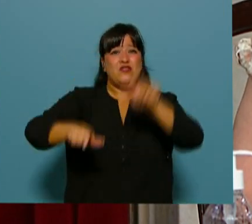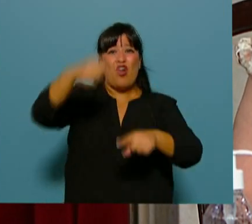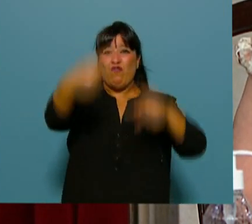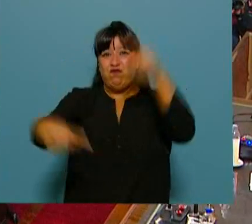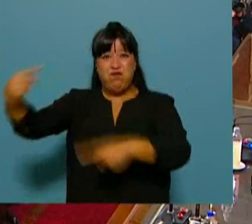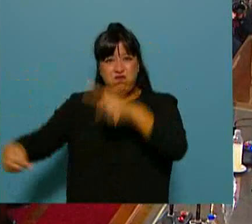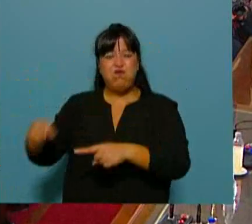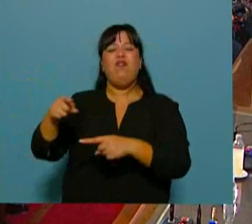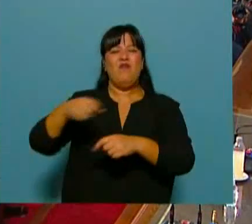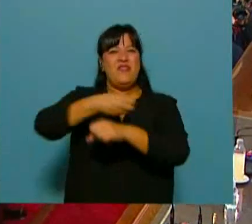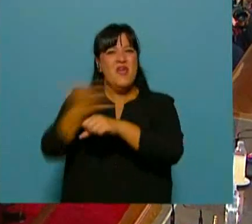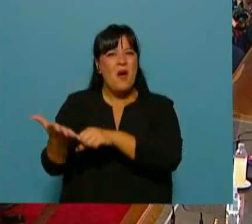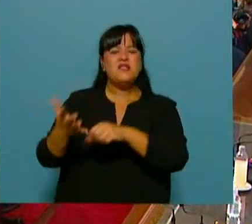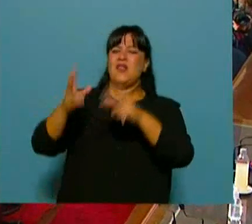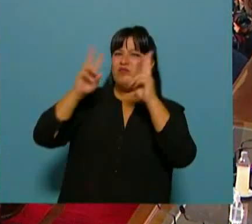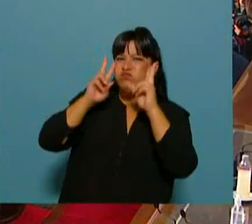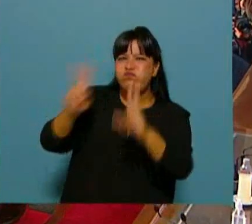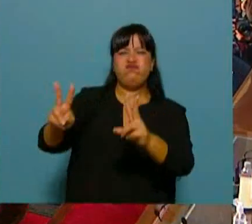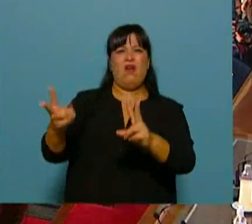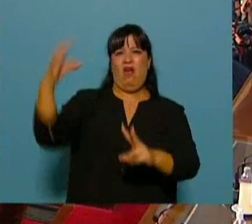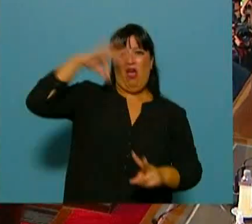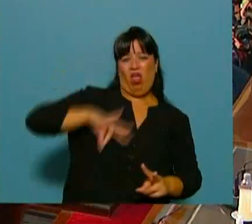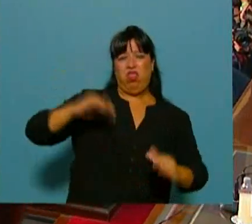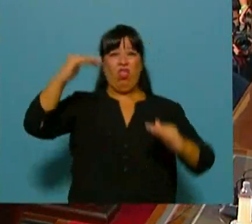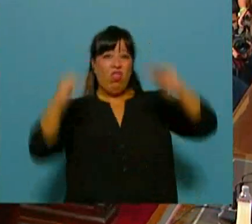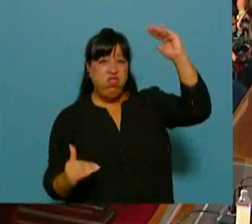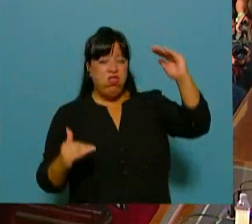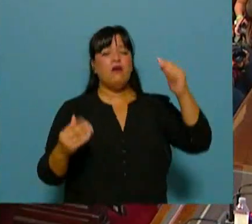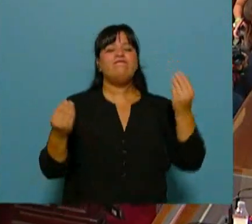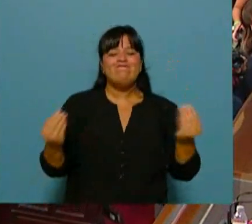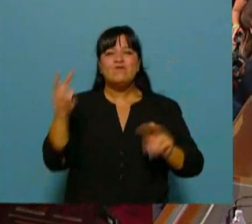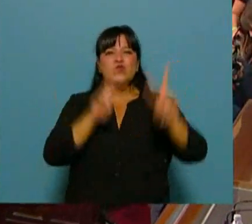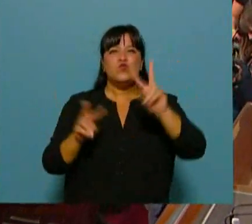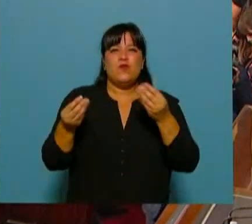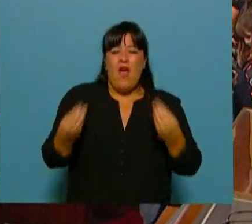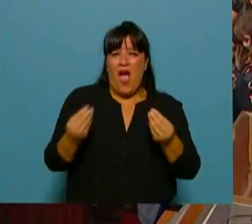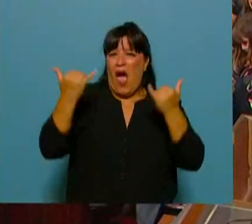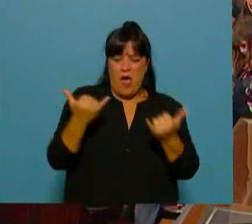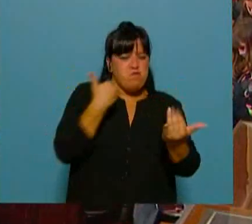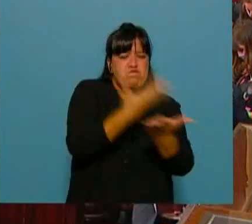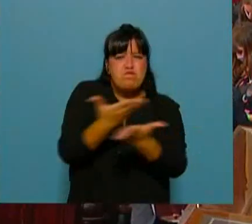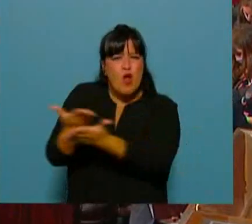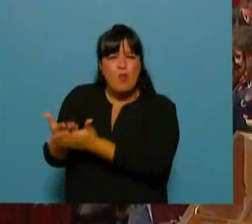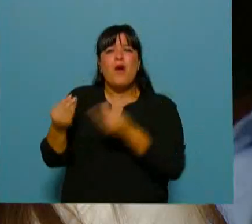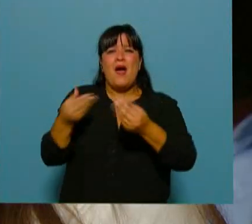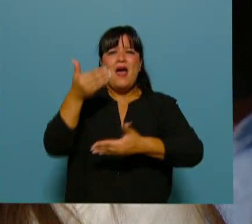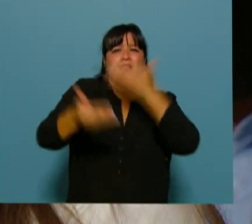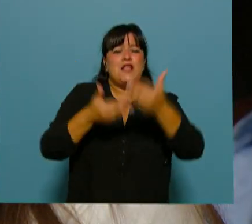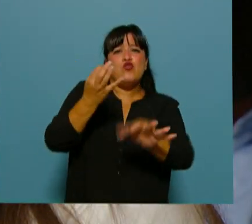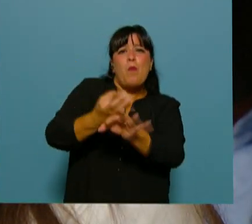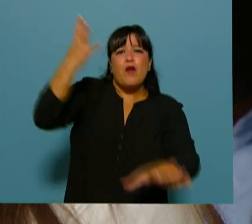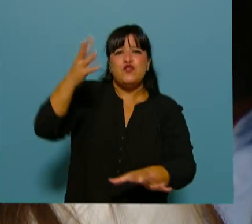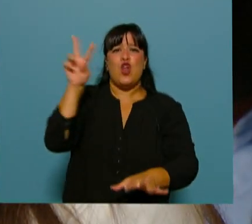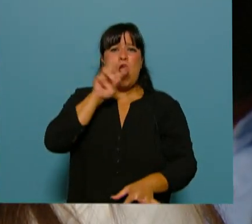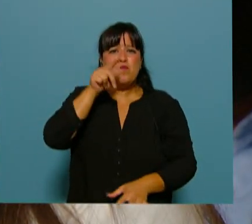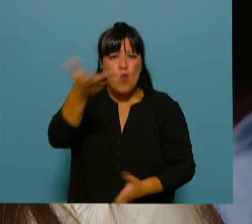Para reducir desigualdades económicas y salariales, hemos impulsado distintas iniciativas para el desarrollo profesional de las